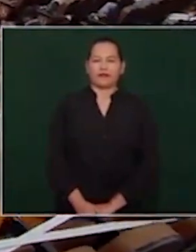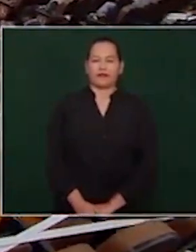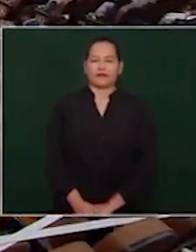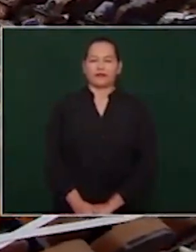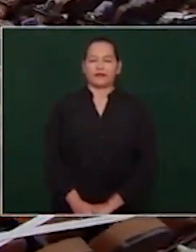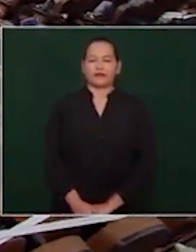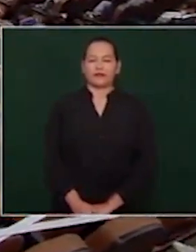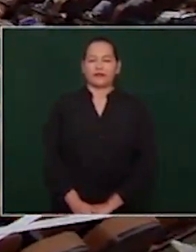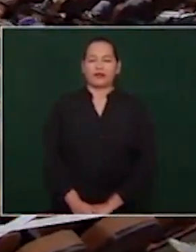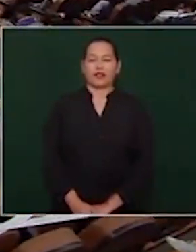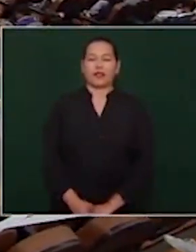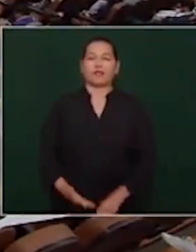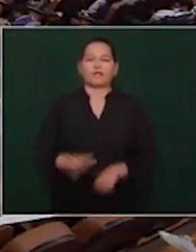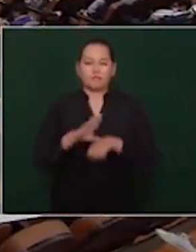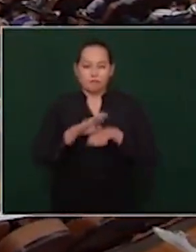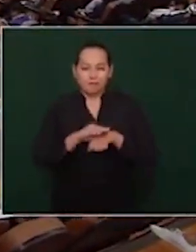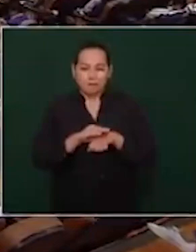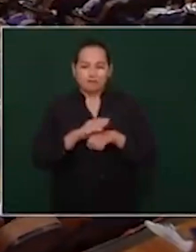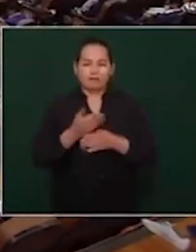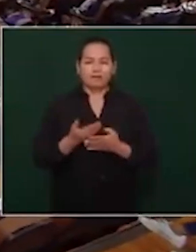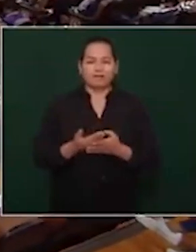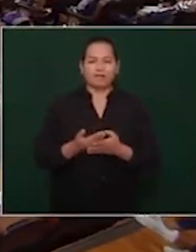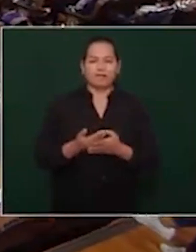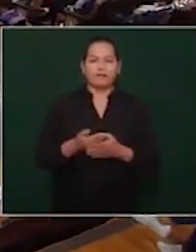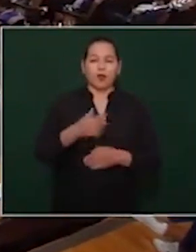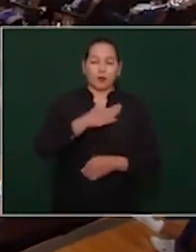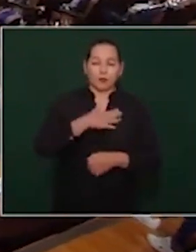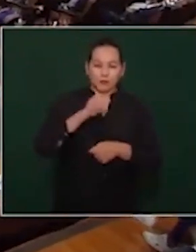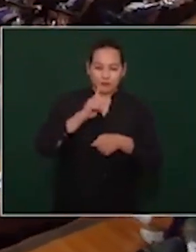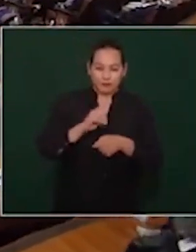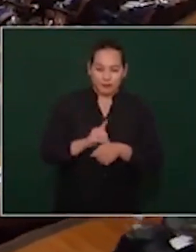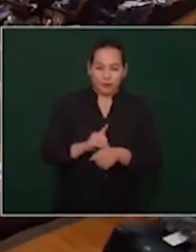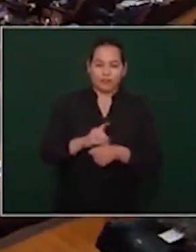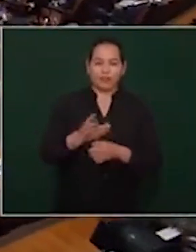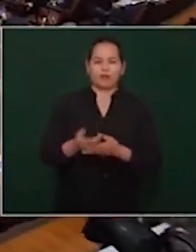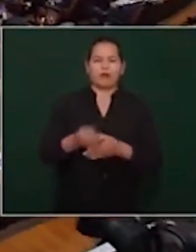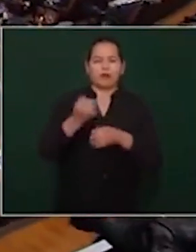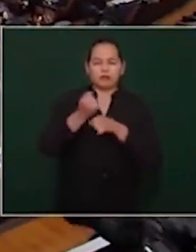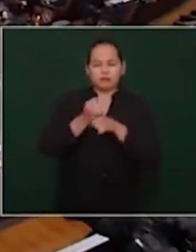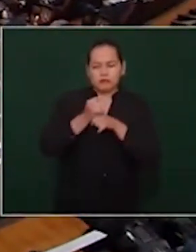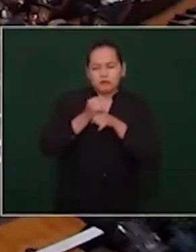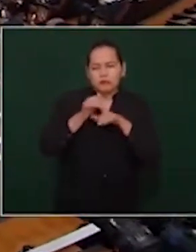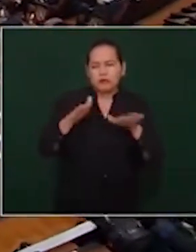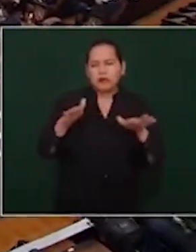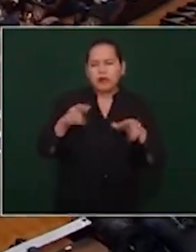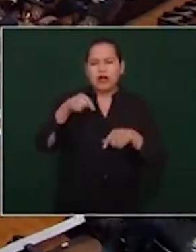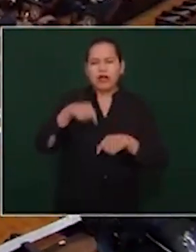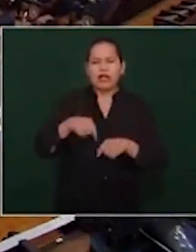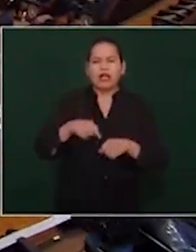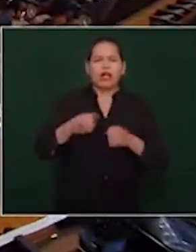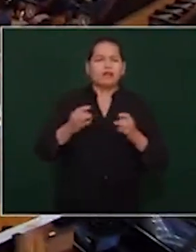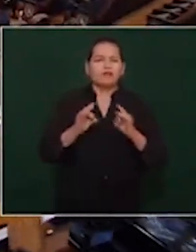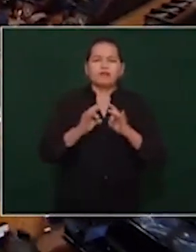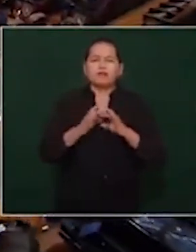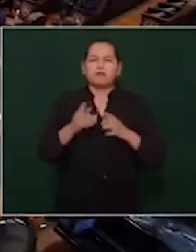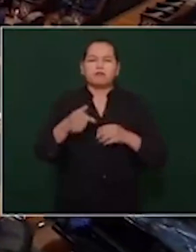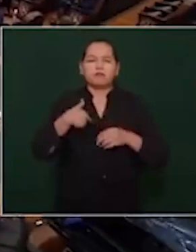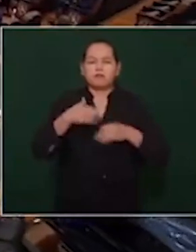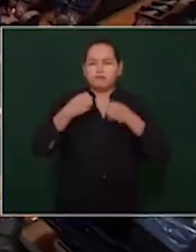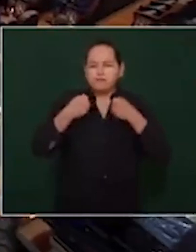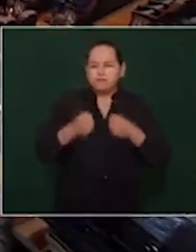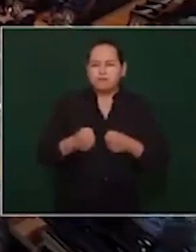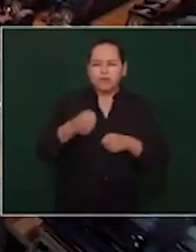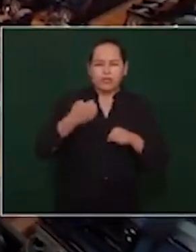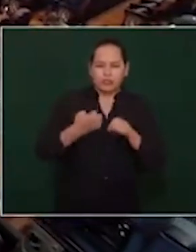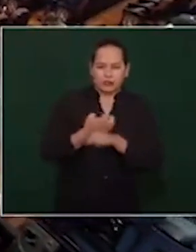Con su permiso, señor presidente. Muy buenos días. Vamos a informar sobre la situación de seguridad pública en el estado de Puebla.